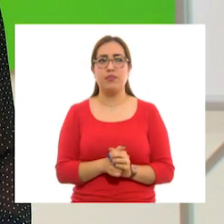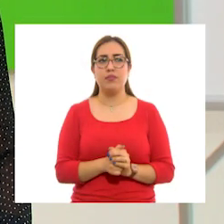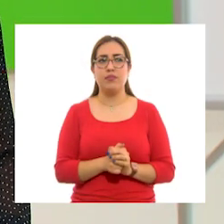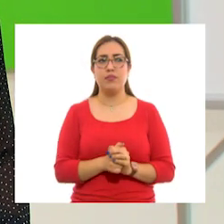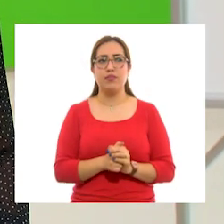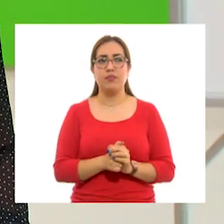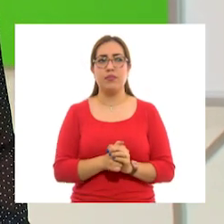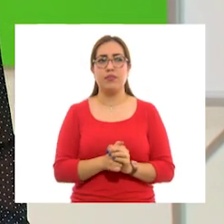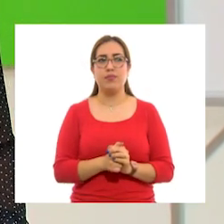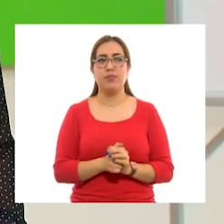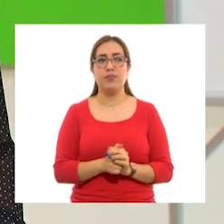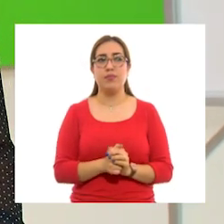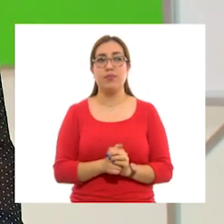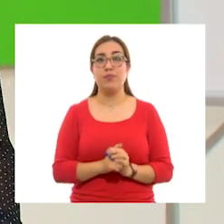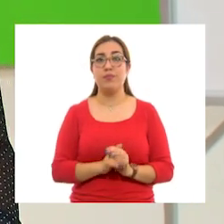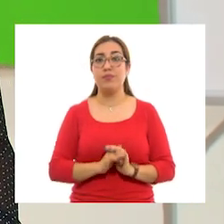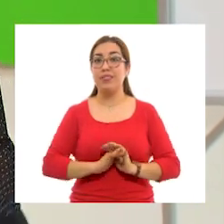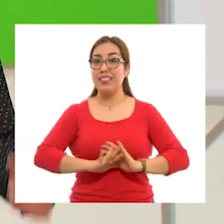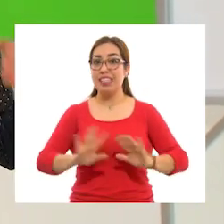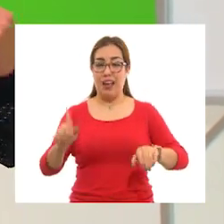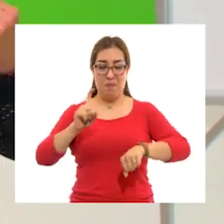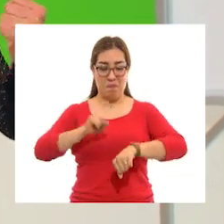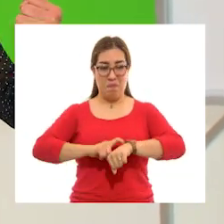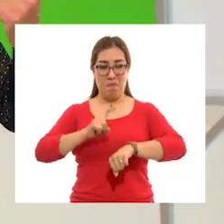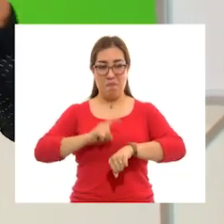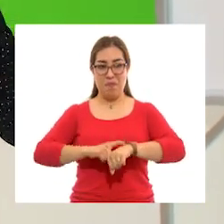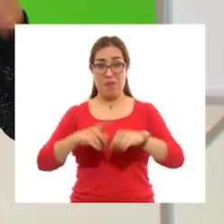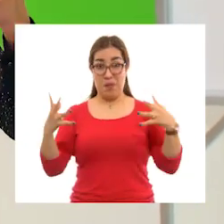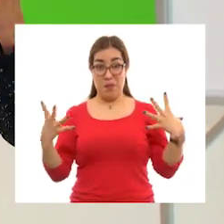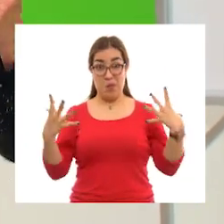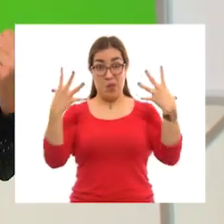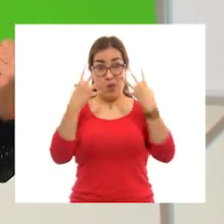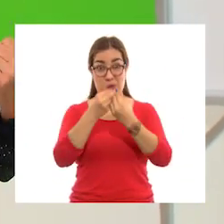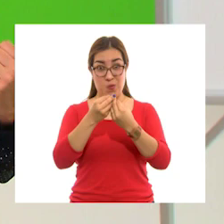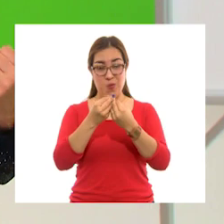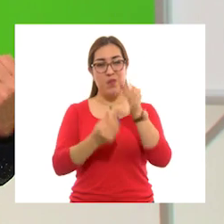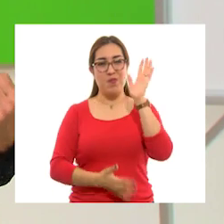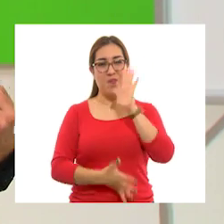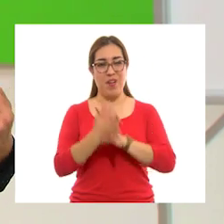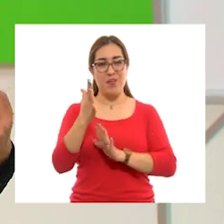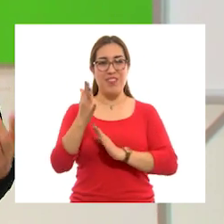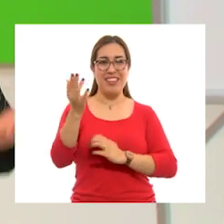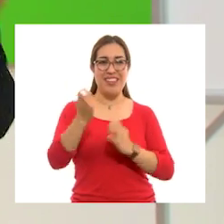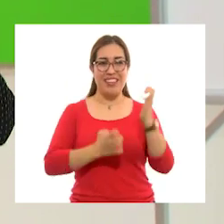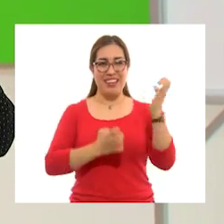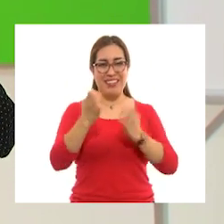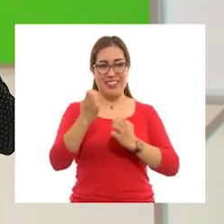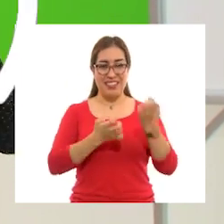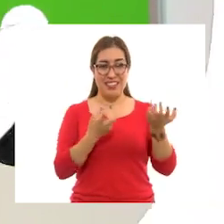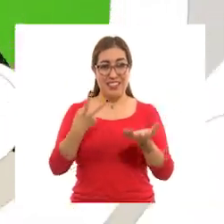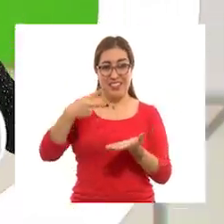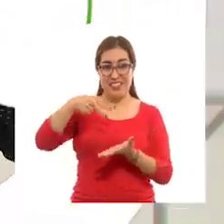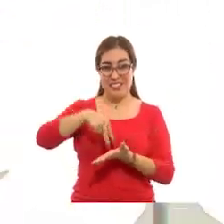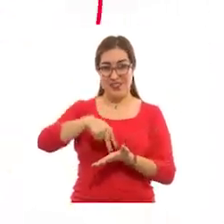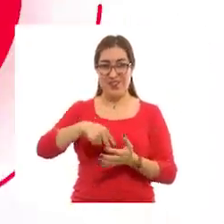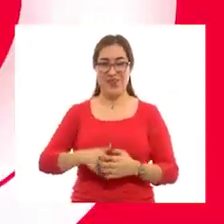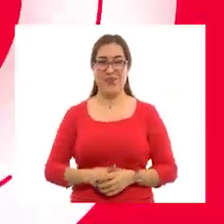Oigan, ¿qué creen? Que ha llegado el momento de hacer juntas y juntos la pausa activa. ¡Ponte de pie! ¡Vamos!